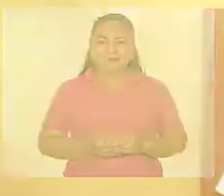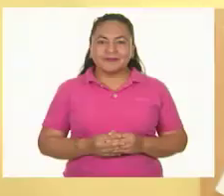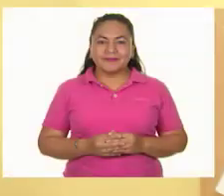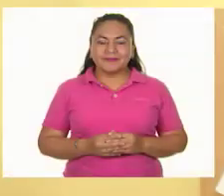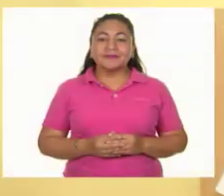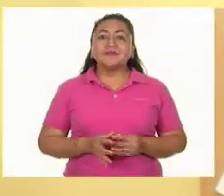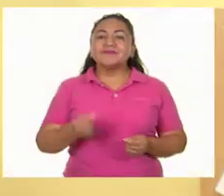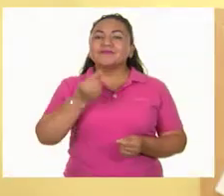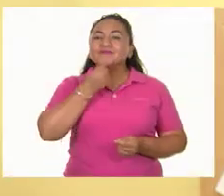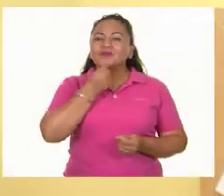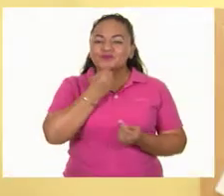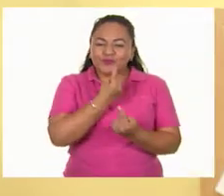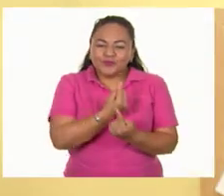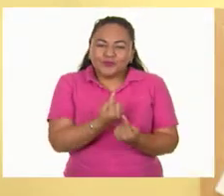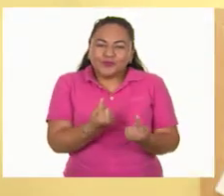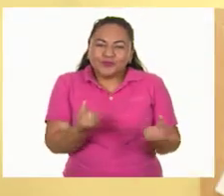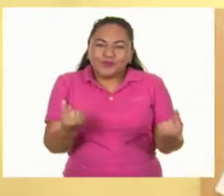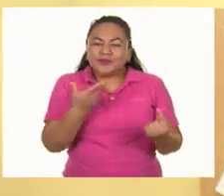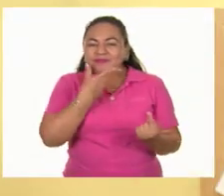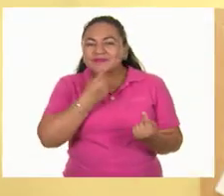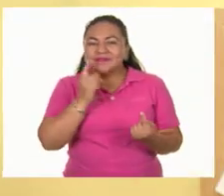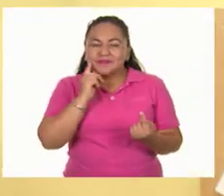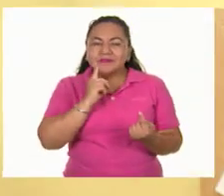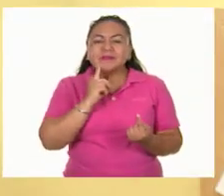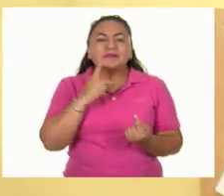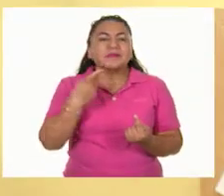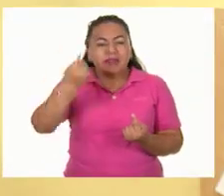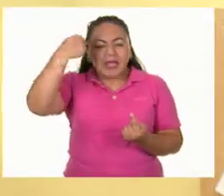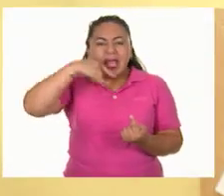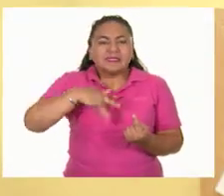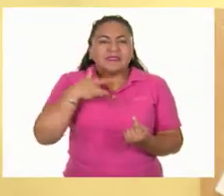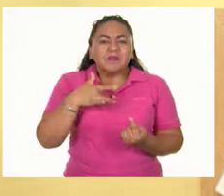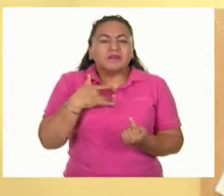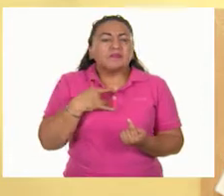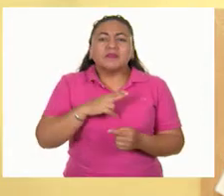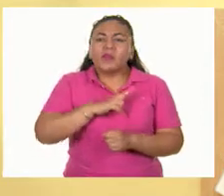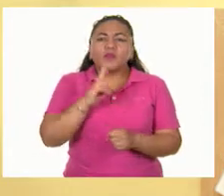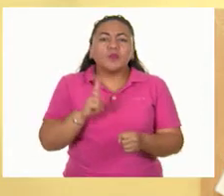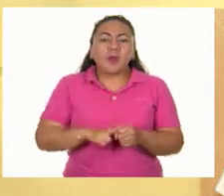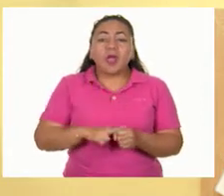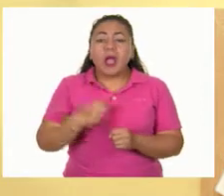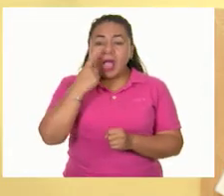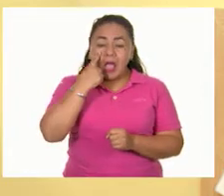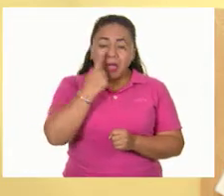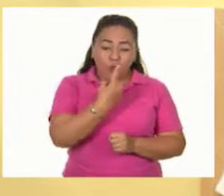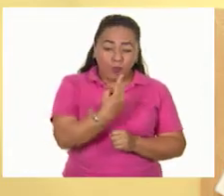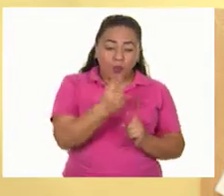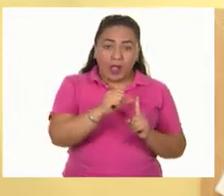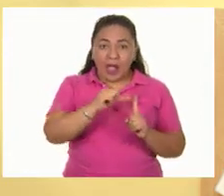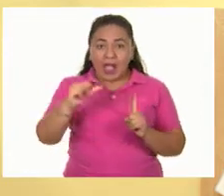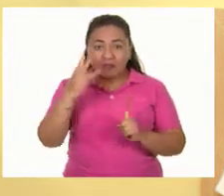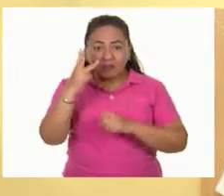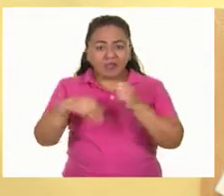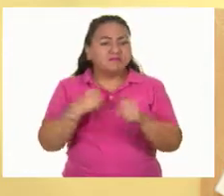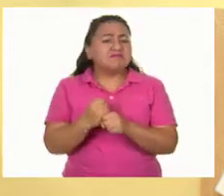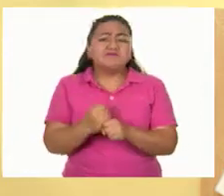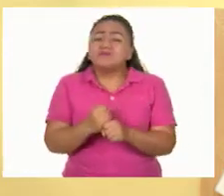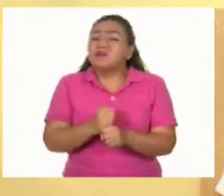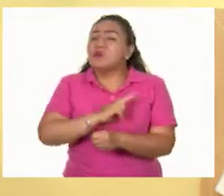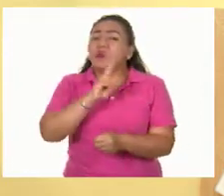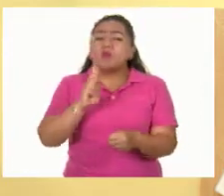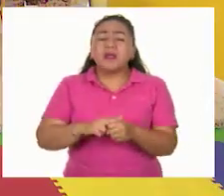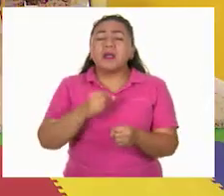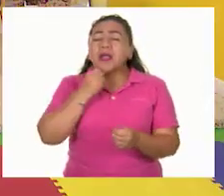Las niñas y los niños están experimentando sus sentimientos. Y en la etapa de 1 a los 3 años es normal que